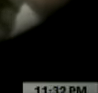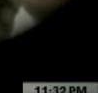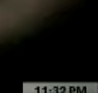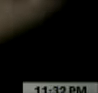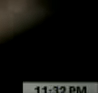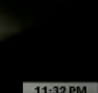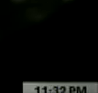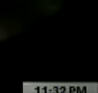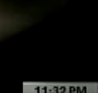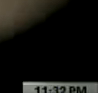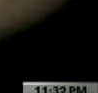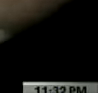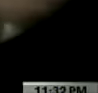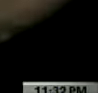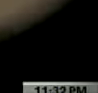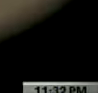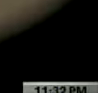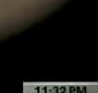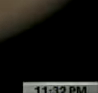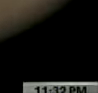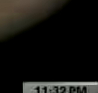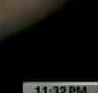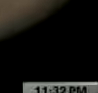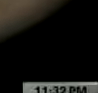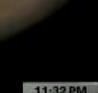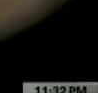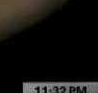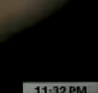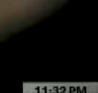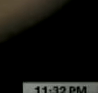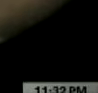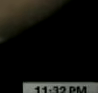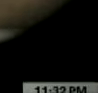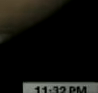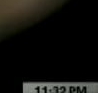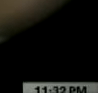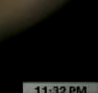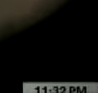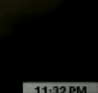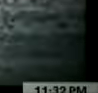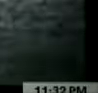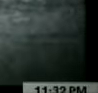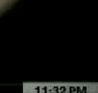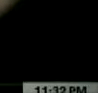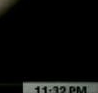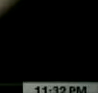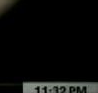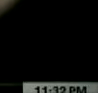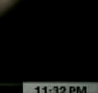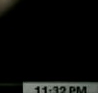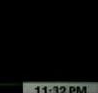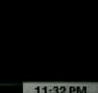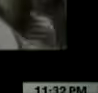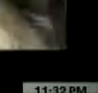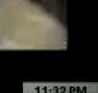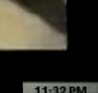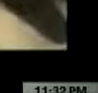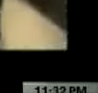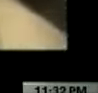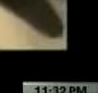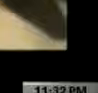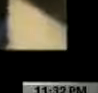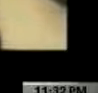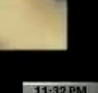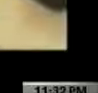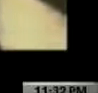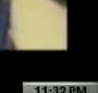güey. Sea con los más duros. De hecho, el político que más ha apoyado la resistencia de los políticos fue siempre Ledesma. Mi profesión es terrorista. ¿Cuándo